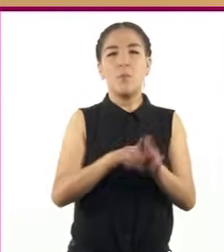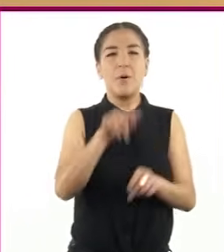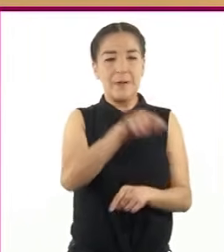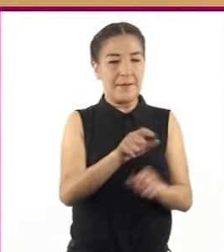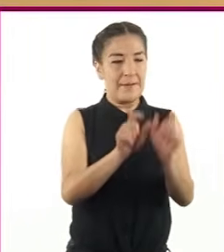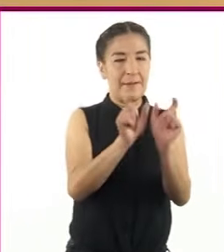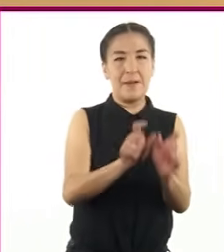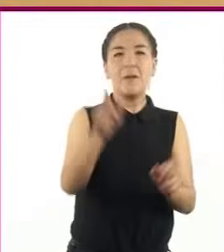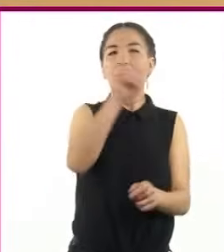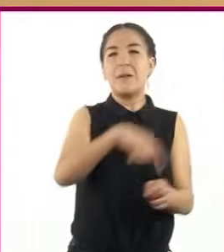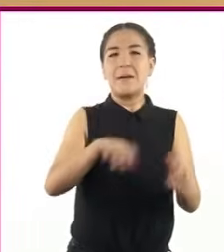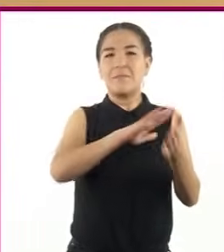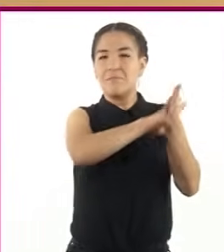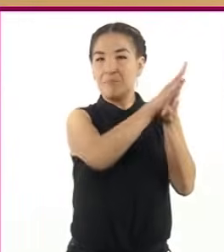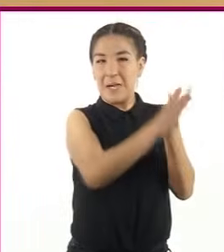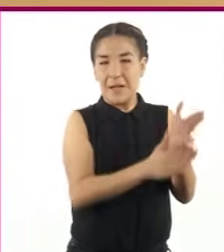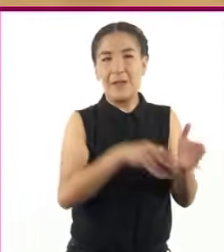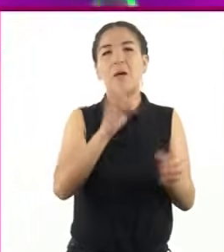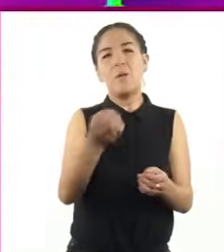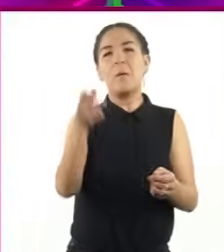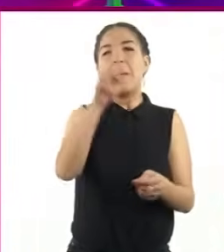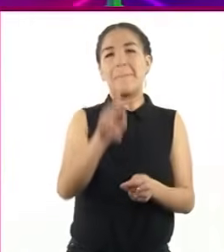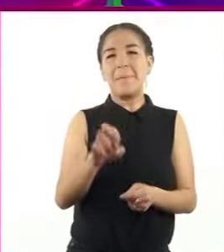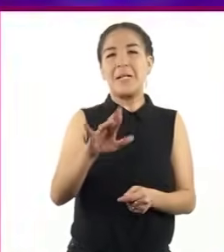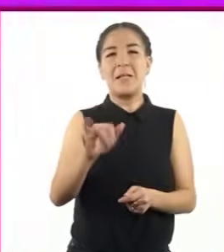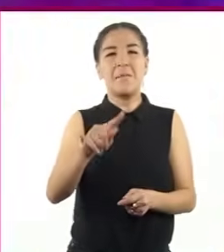el perímetro o el área de figuras geométricas.